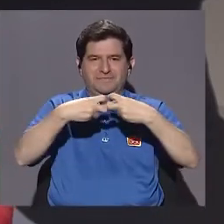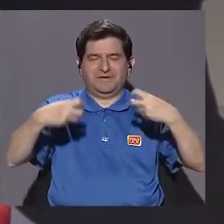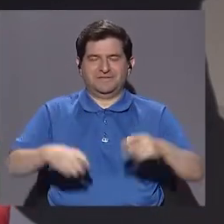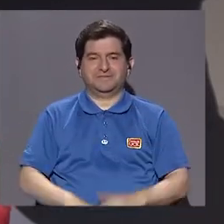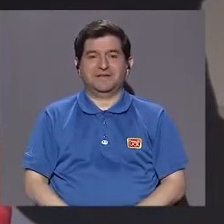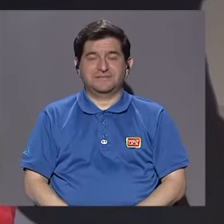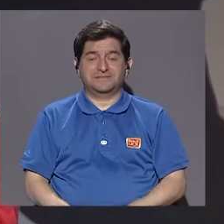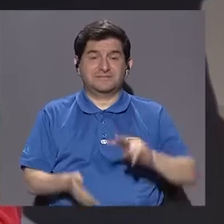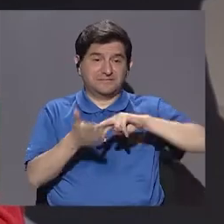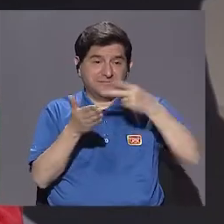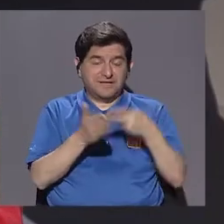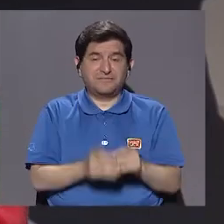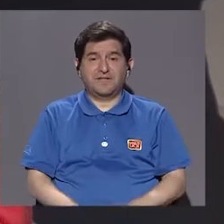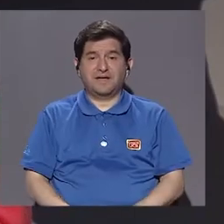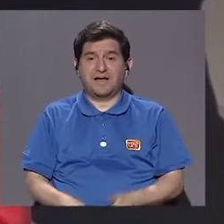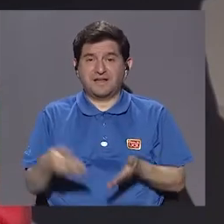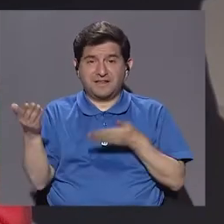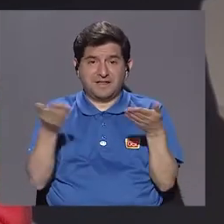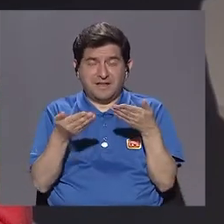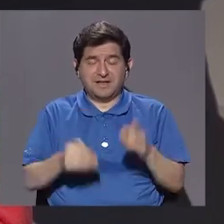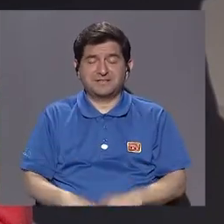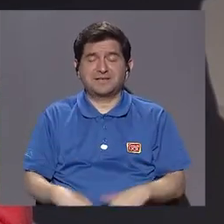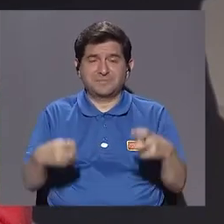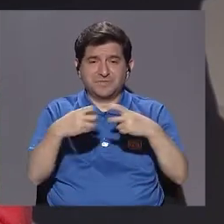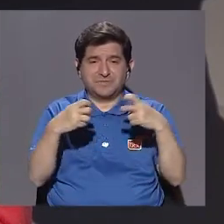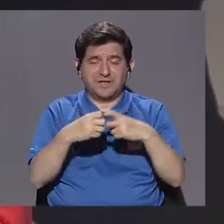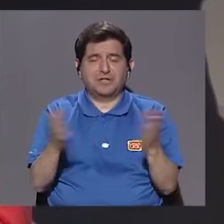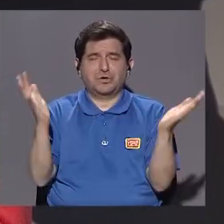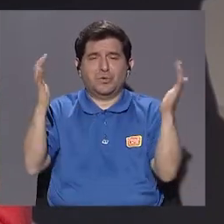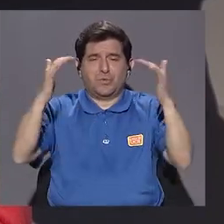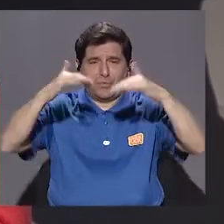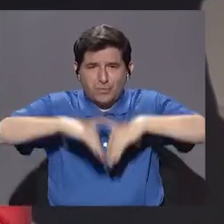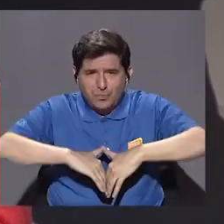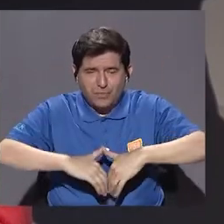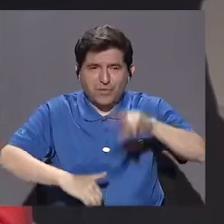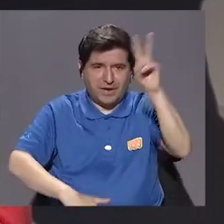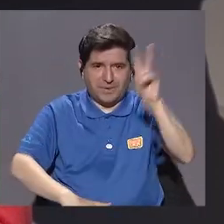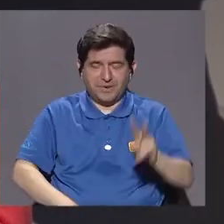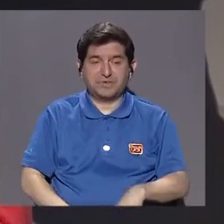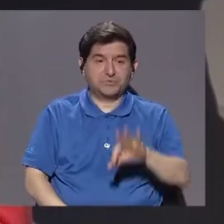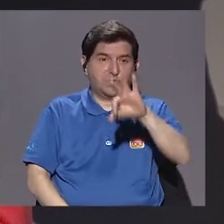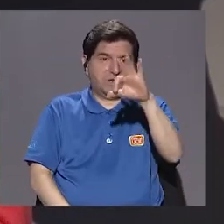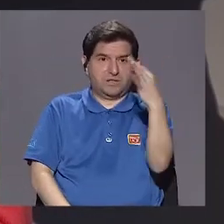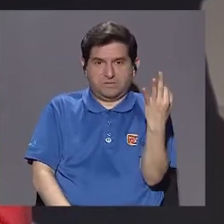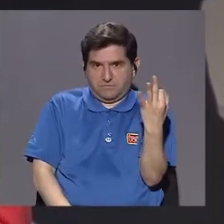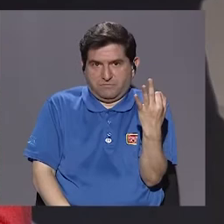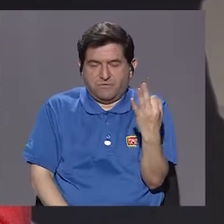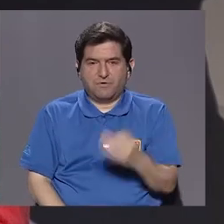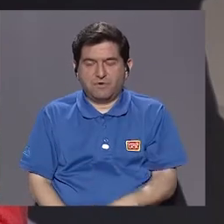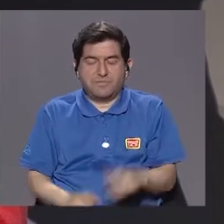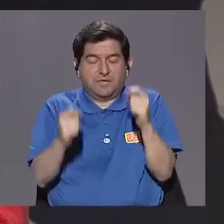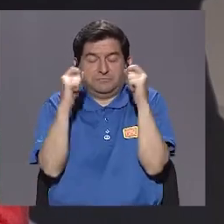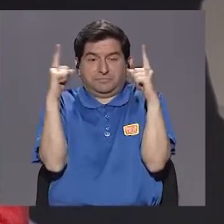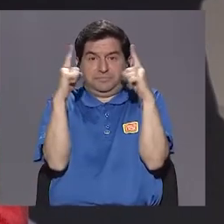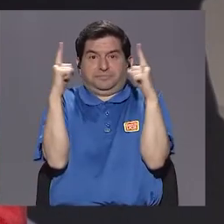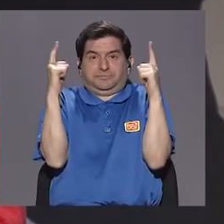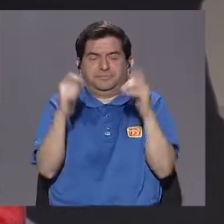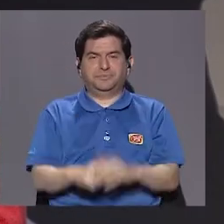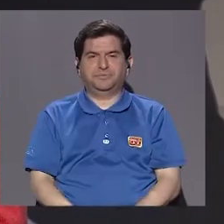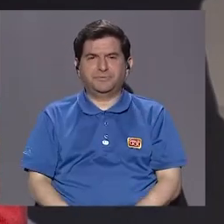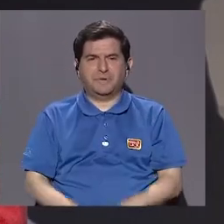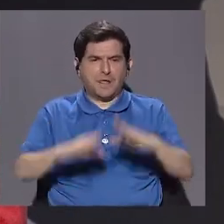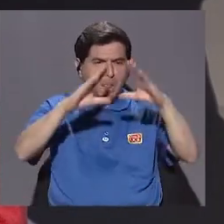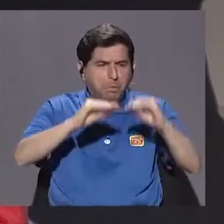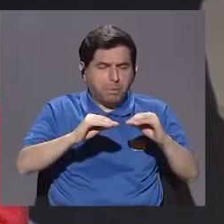hecho que se colapse el sistema eléctrico de venezuela en una forma impresionante donde los apagones